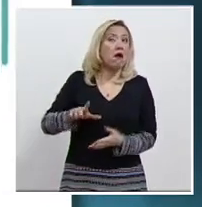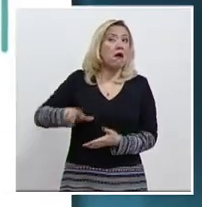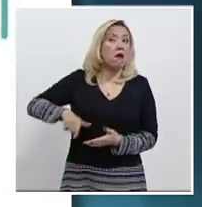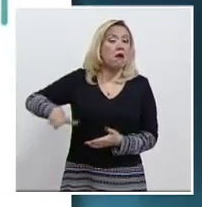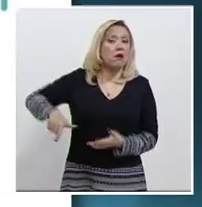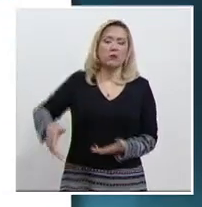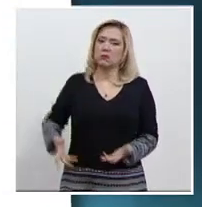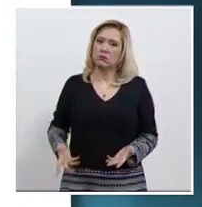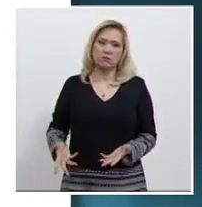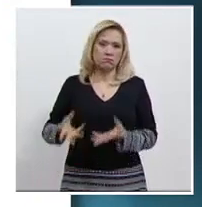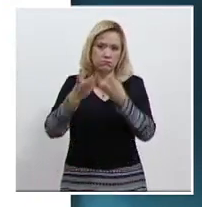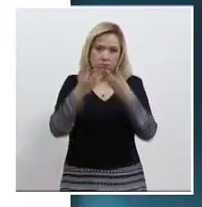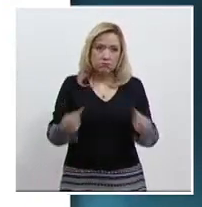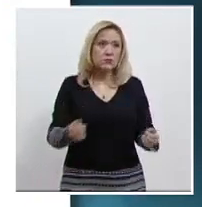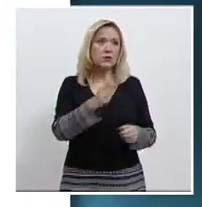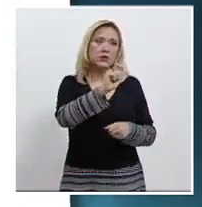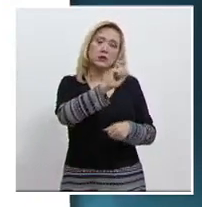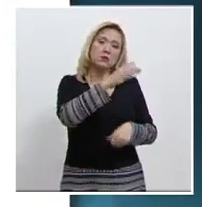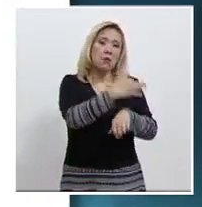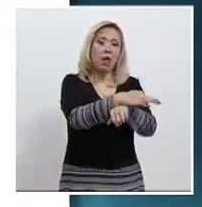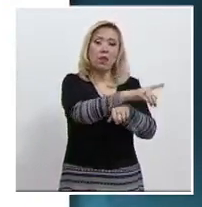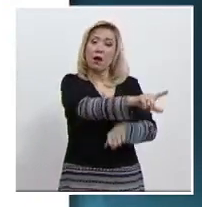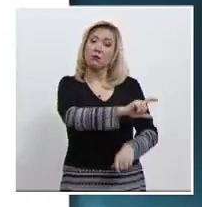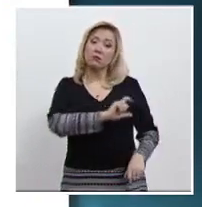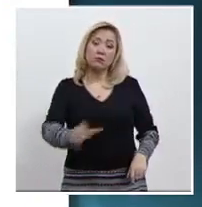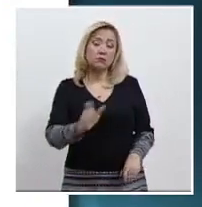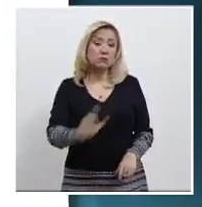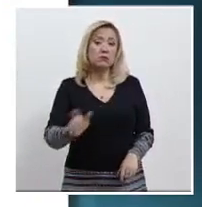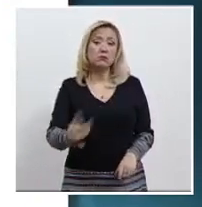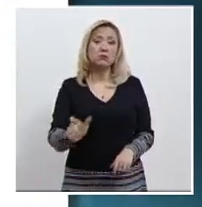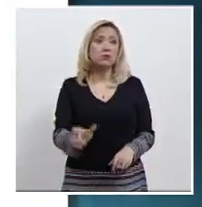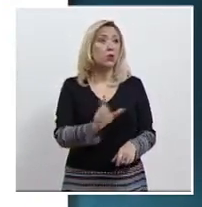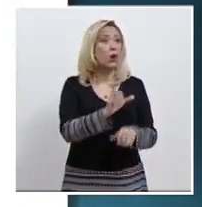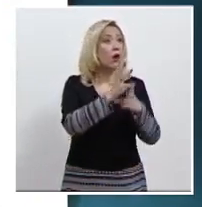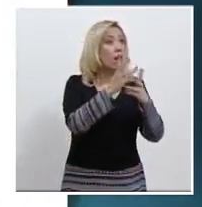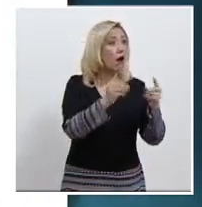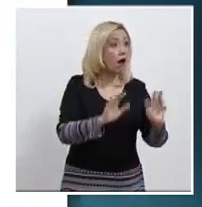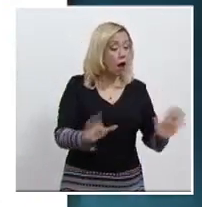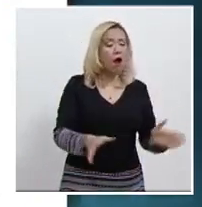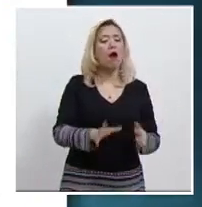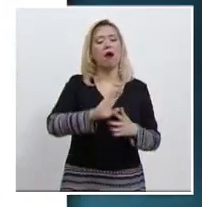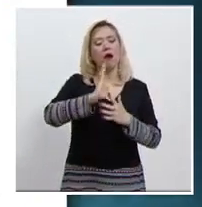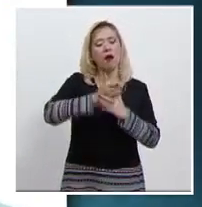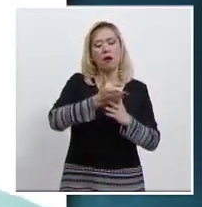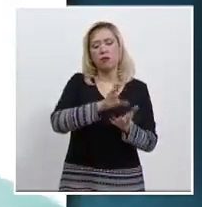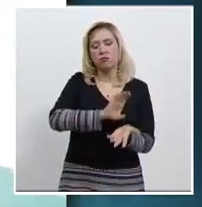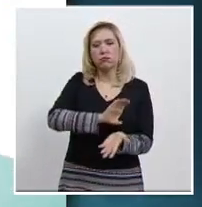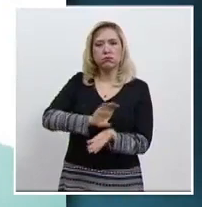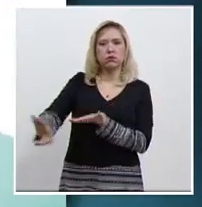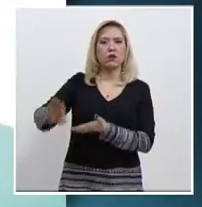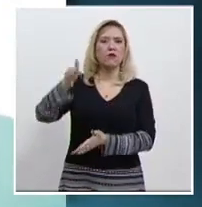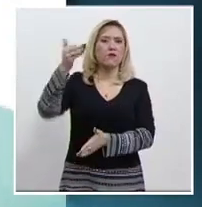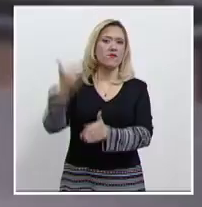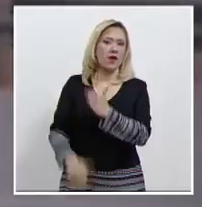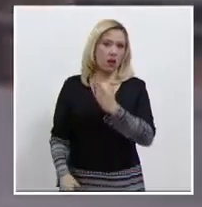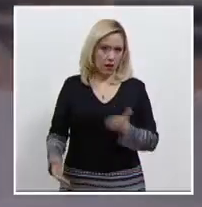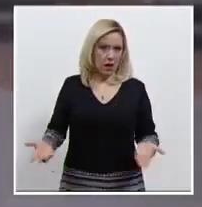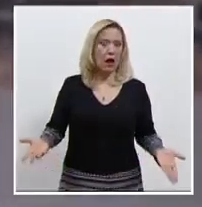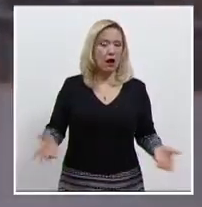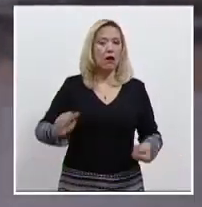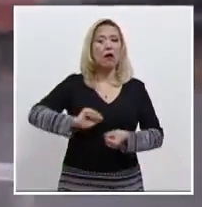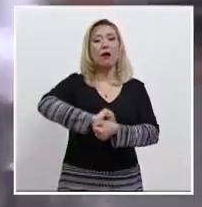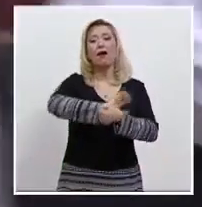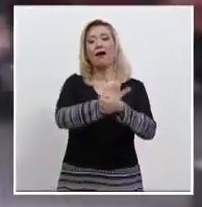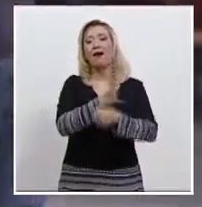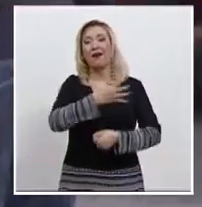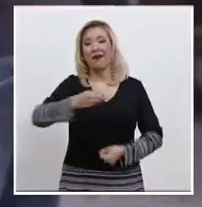el fondo del asunto. El afectado promovió el amparo contra la medida adoptada por las autoridades durante la pandemia de